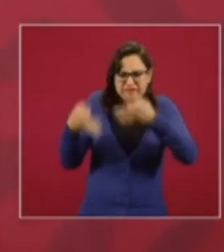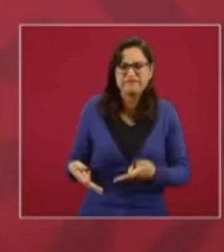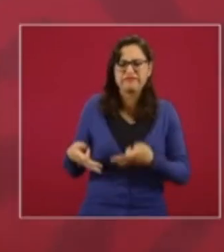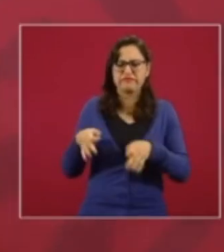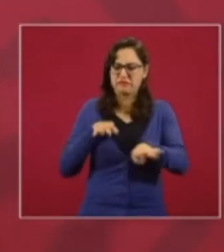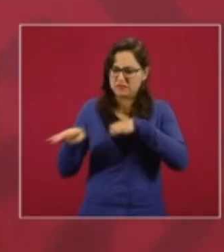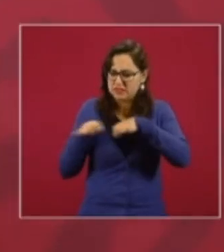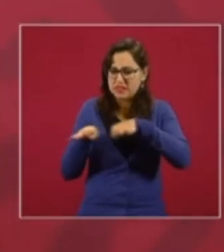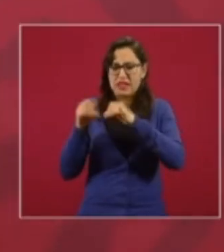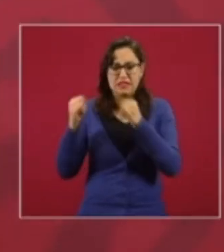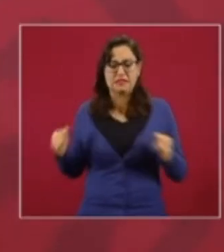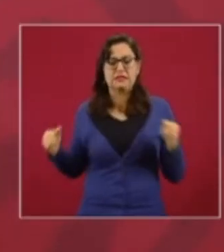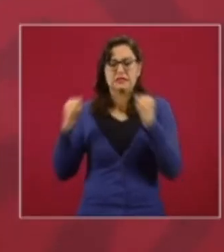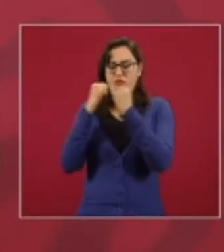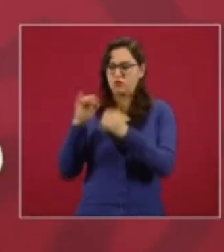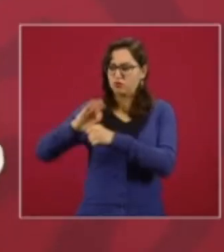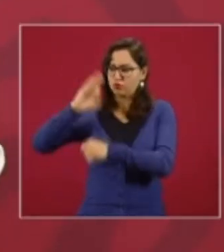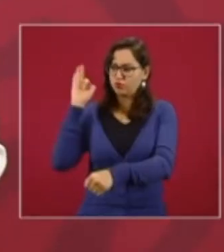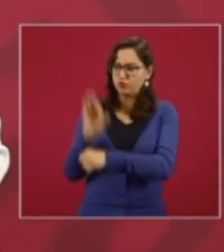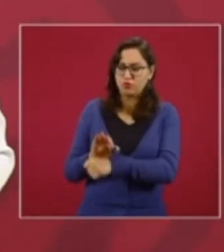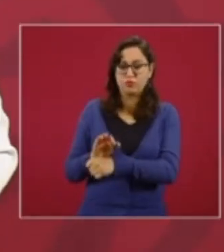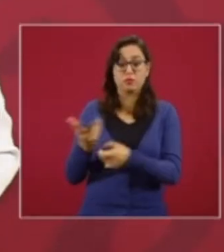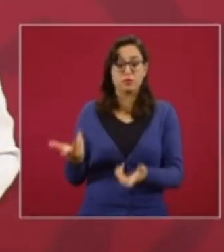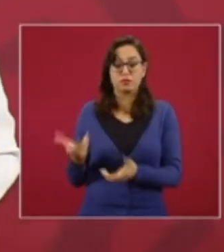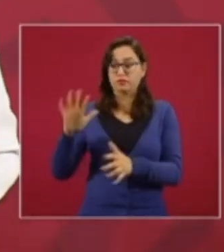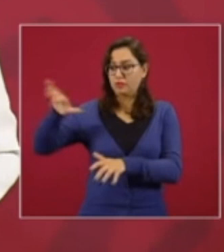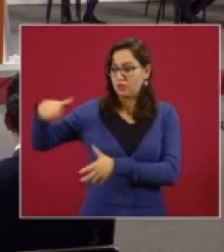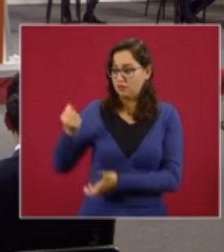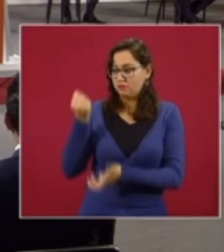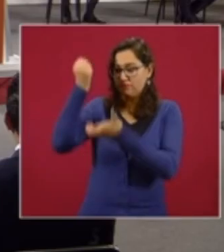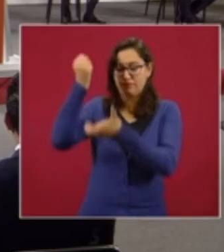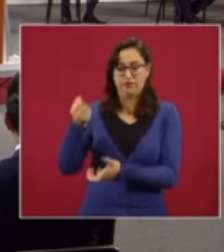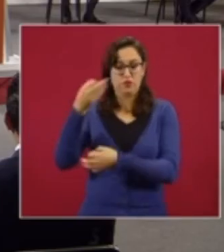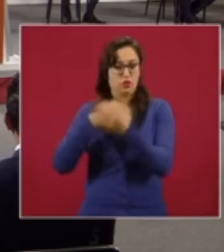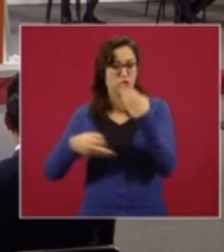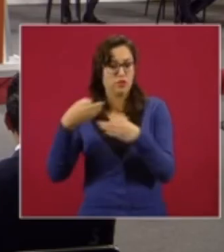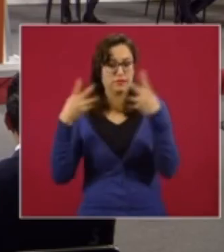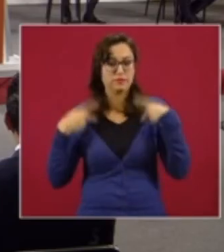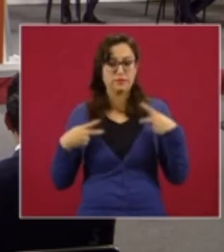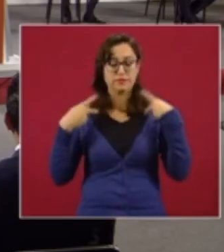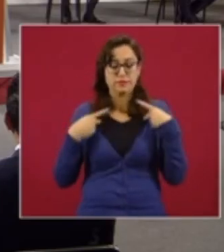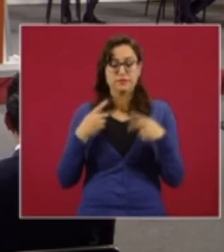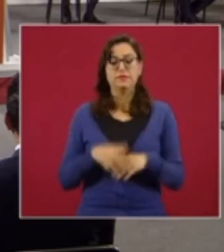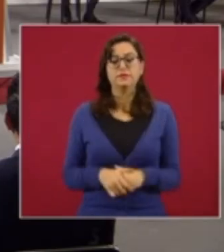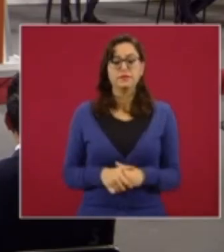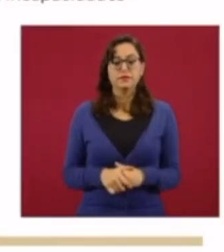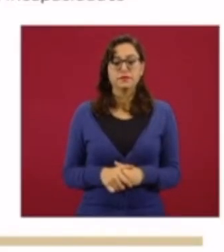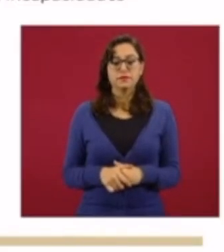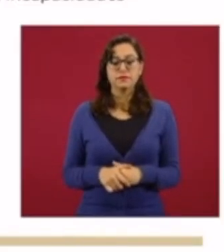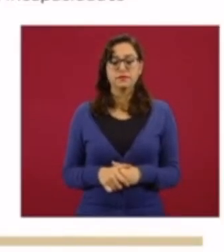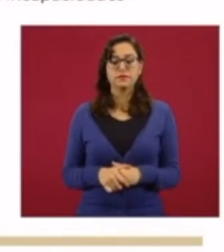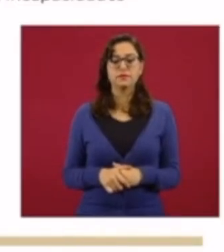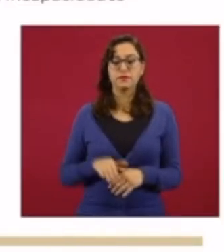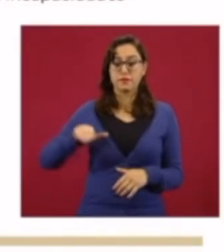hacienda pública que finalmente es el presupuesto de todas y todos los trabajadores como bien comentaba